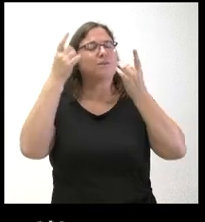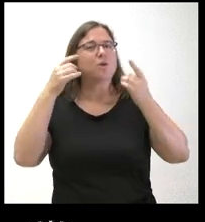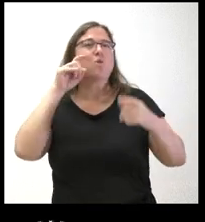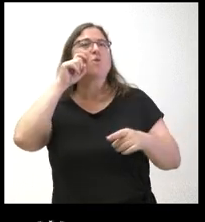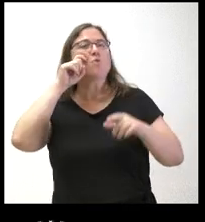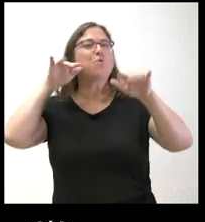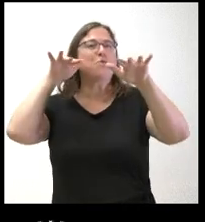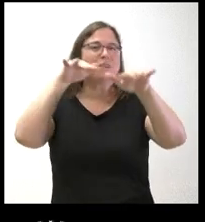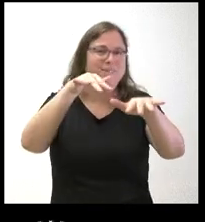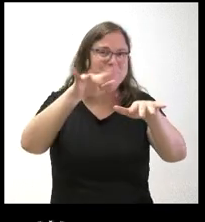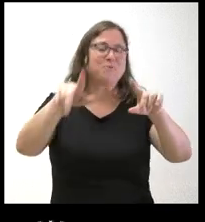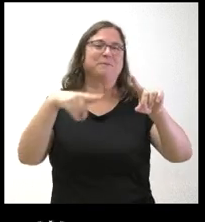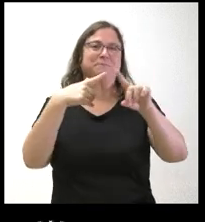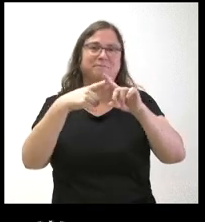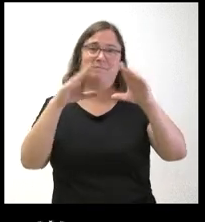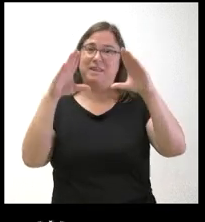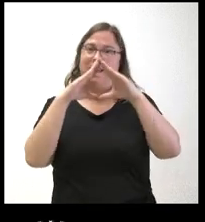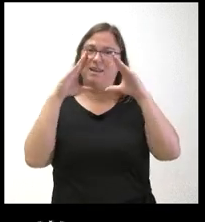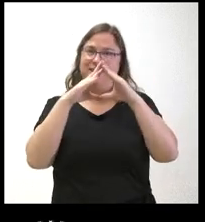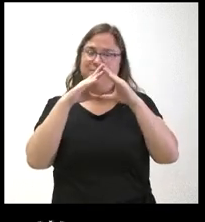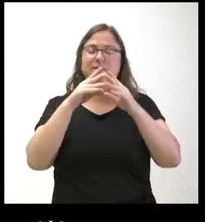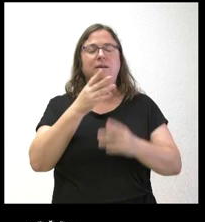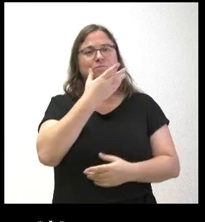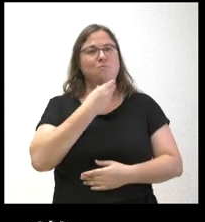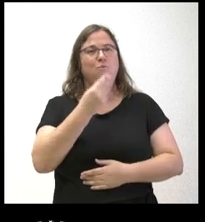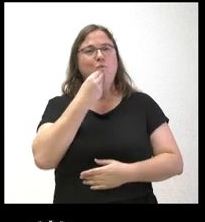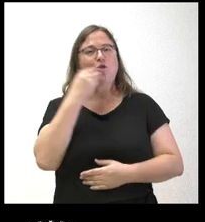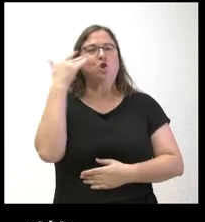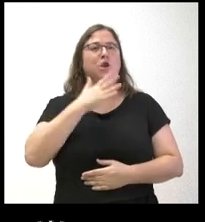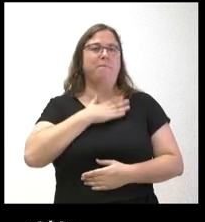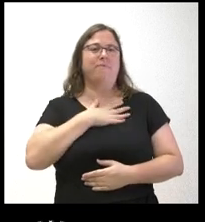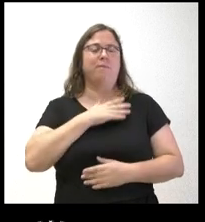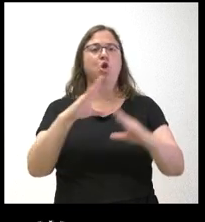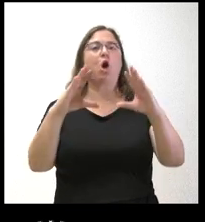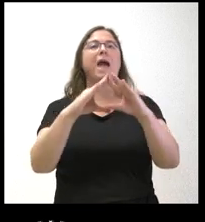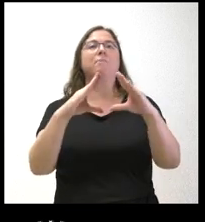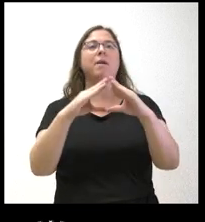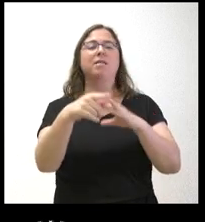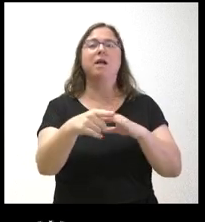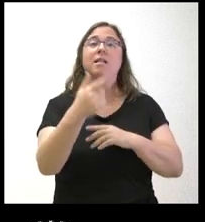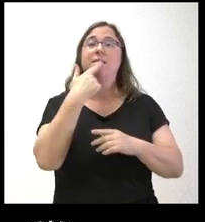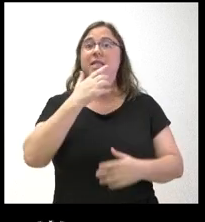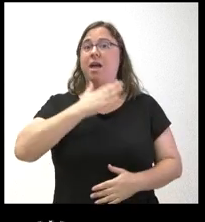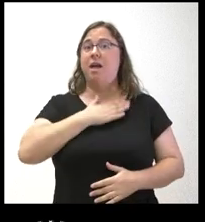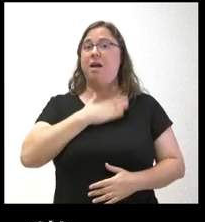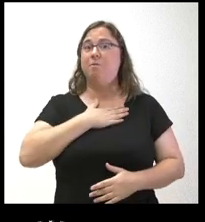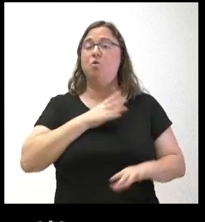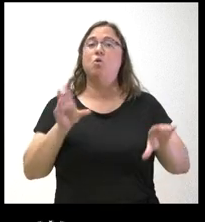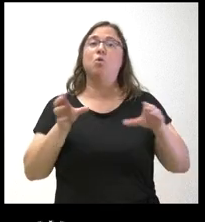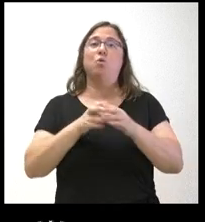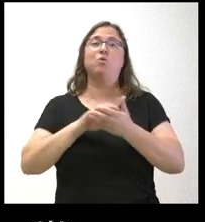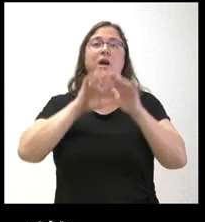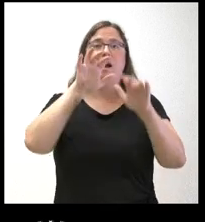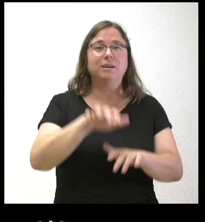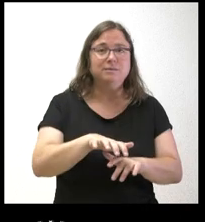y el potencial turístico de esta joya del patrimonio Soriano pero aseguran que al ser titularidad de la junta de Castilla